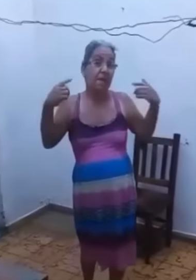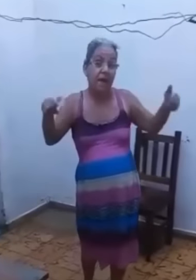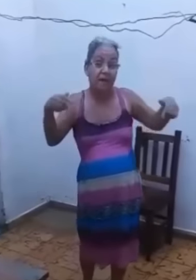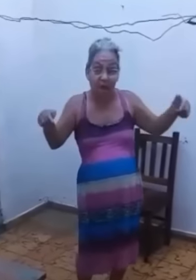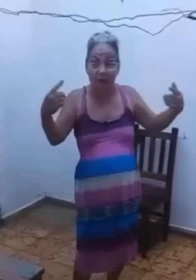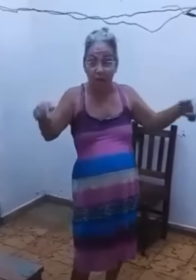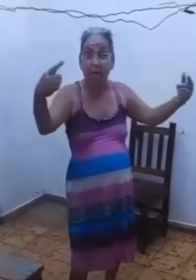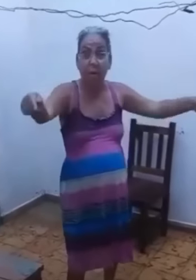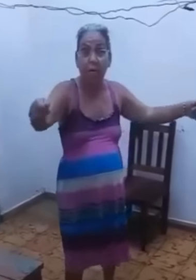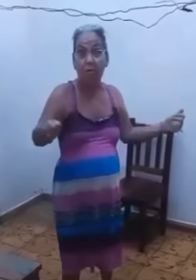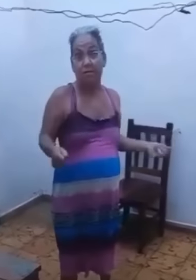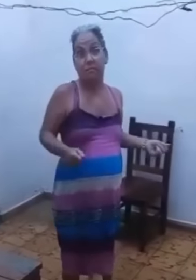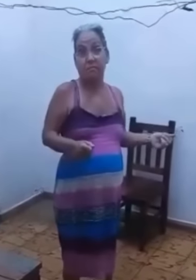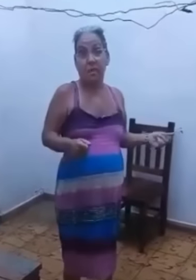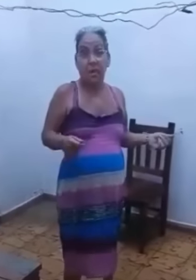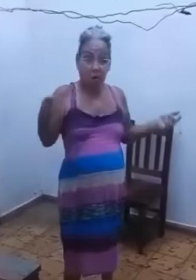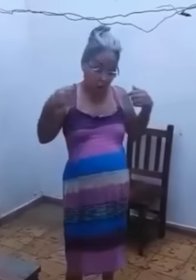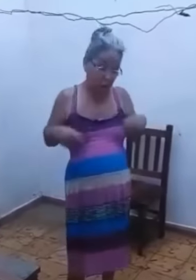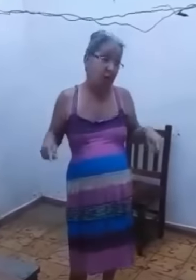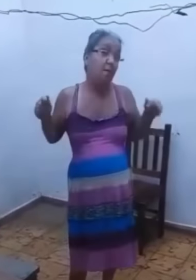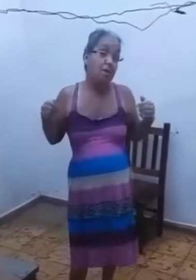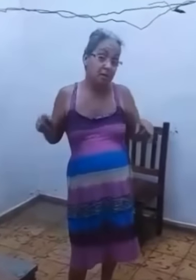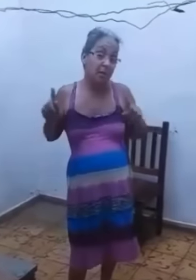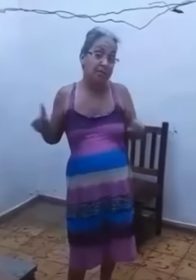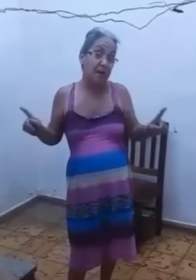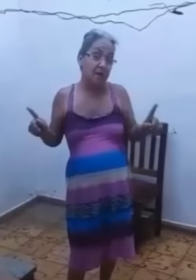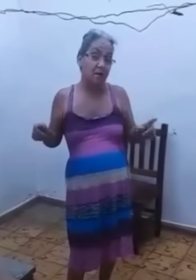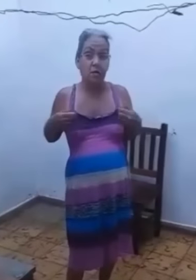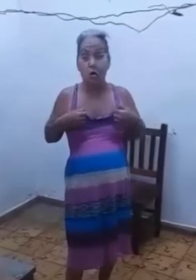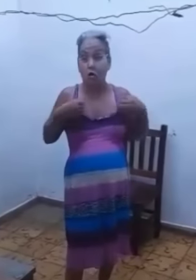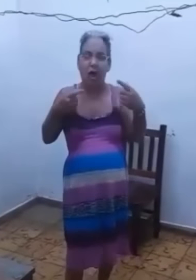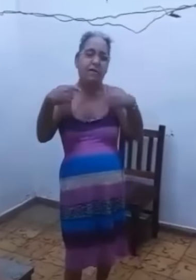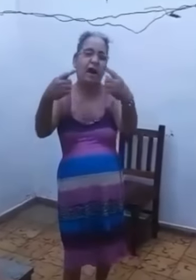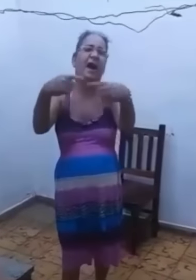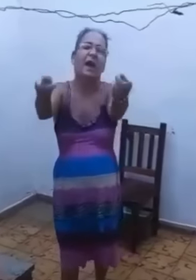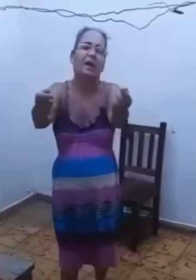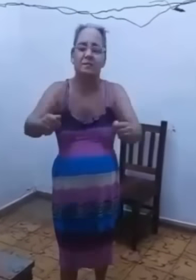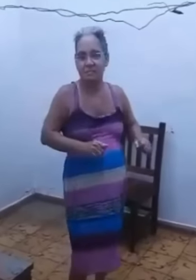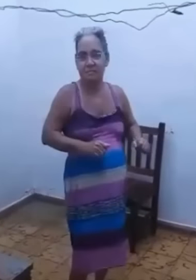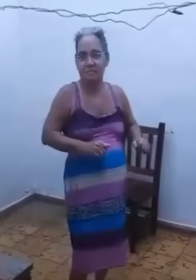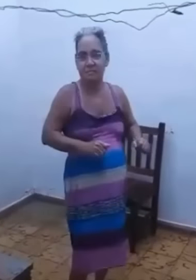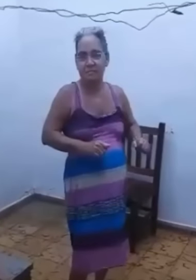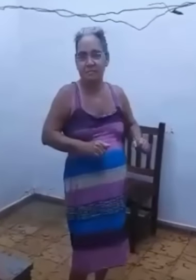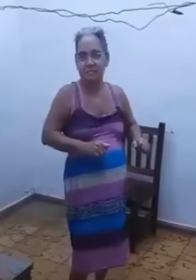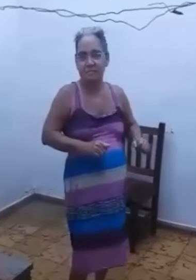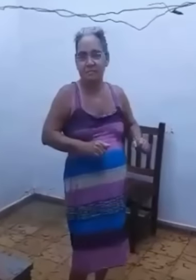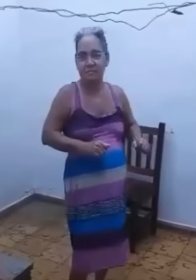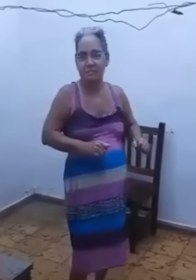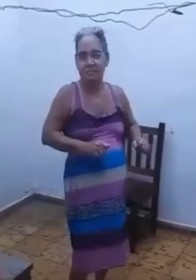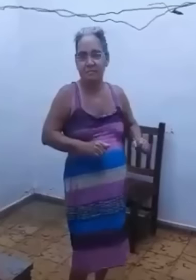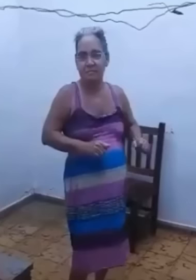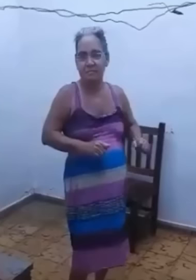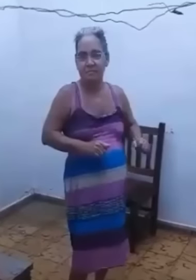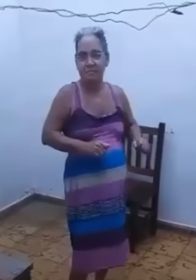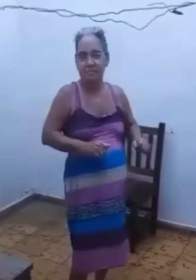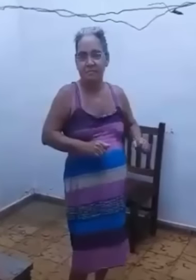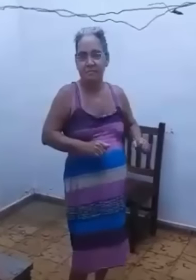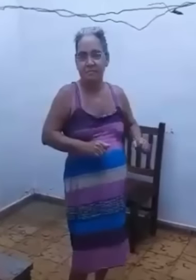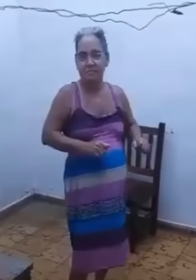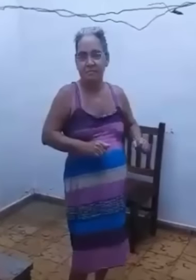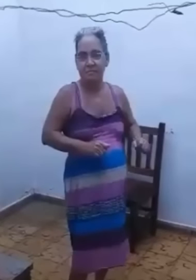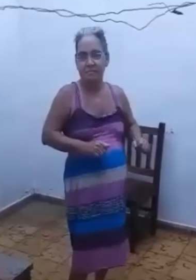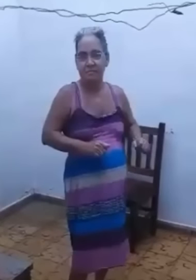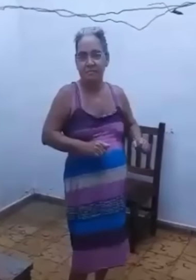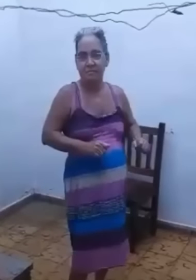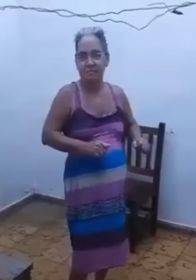presidente Miguel Díaz-Canel me mude. Que cuando viene el municipio especial no nos dejan llegar a él. Eso que está arriba es un cable corriente. Para que no me levante mucho las